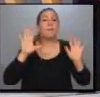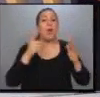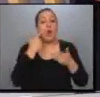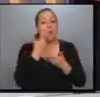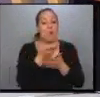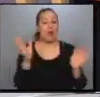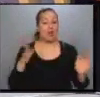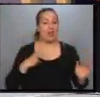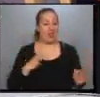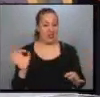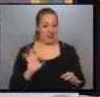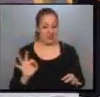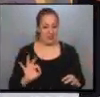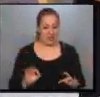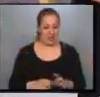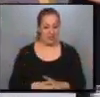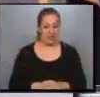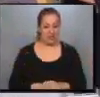no se conocieron.